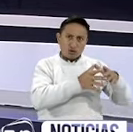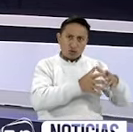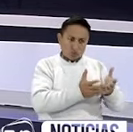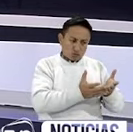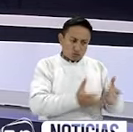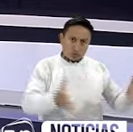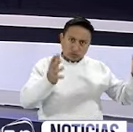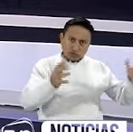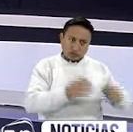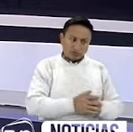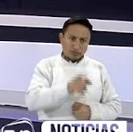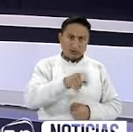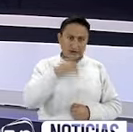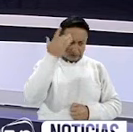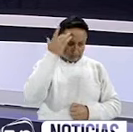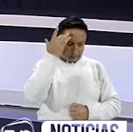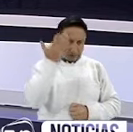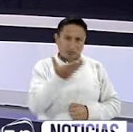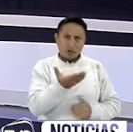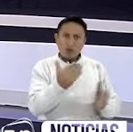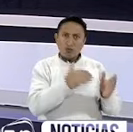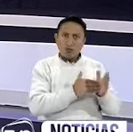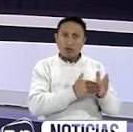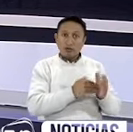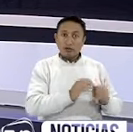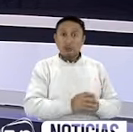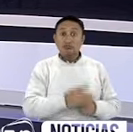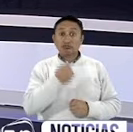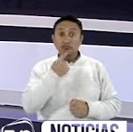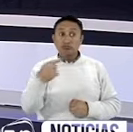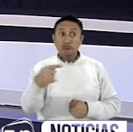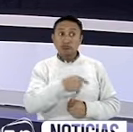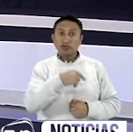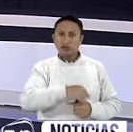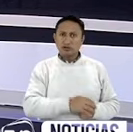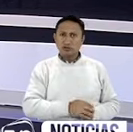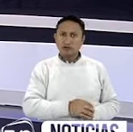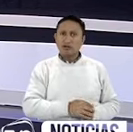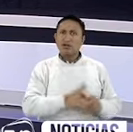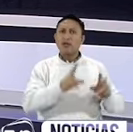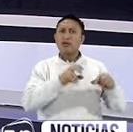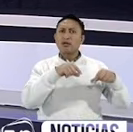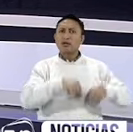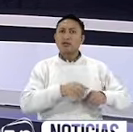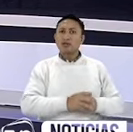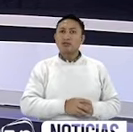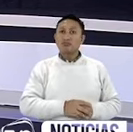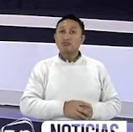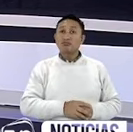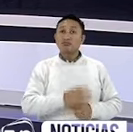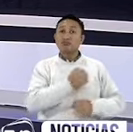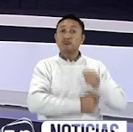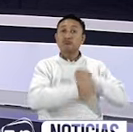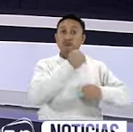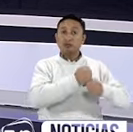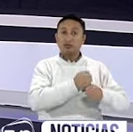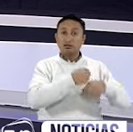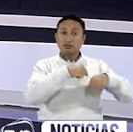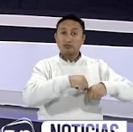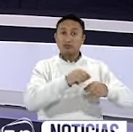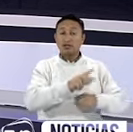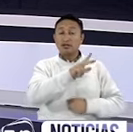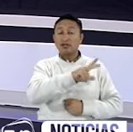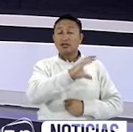este sector del sur de la ciudad, quienes por un momento pensaron que estaba relacionado al hundimiento que por años atraviesa más de